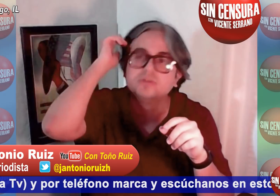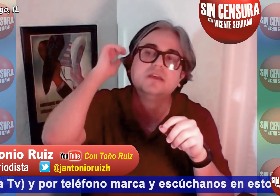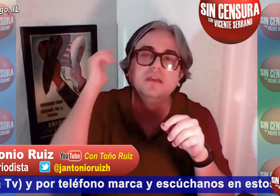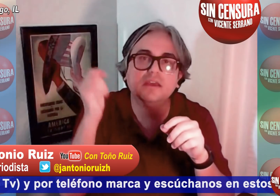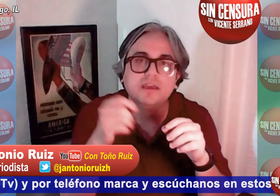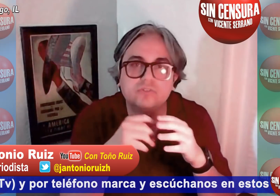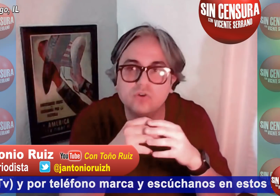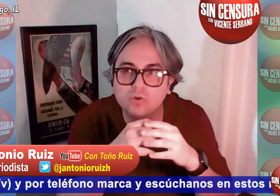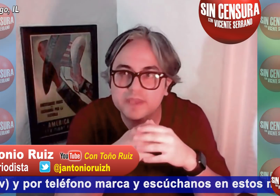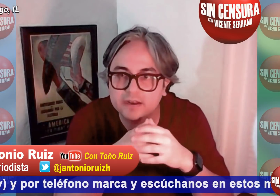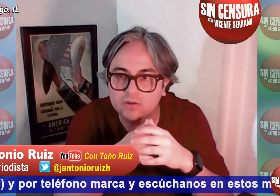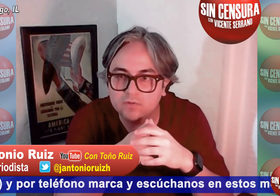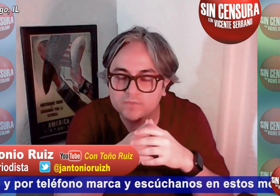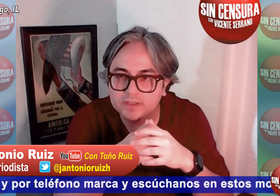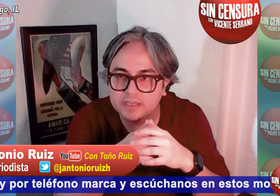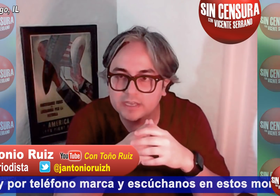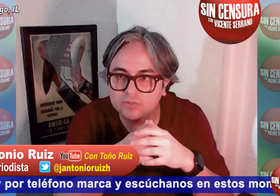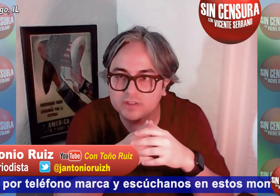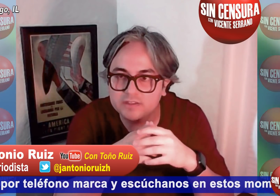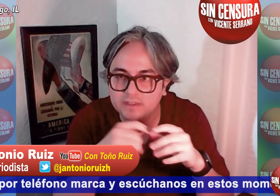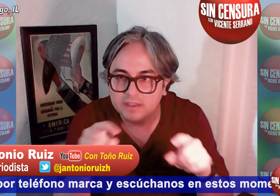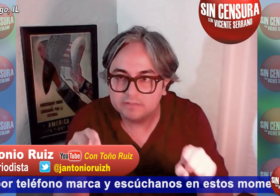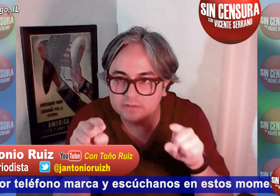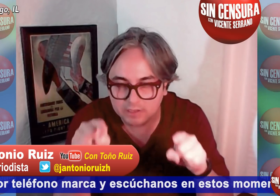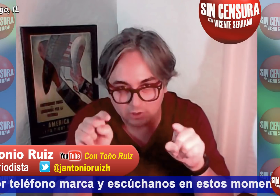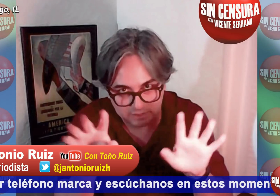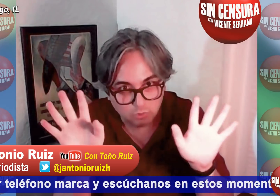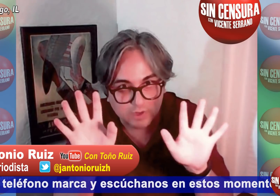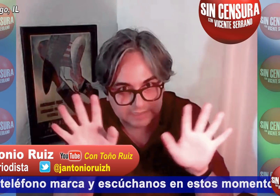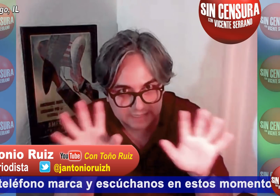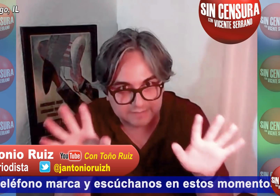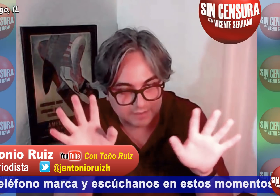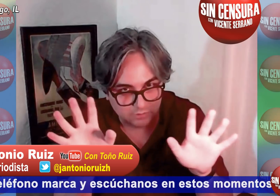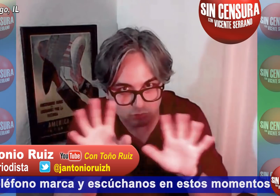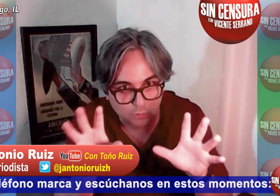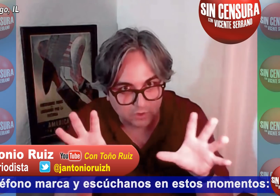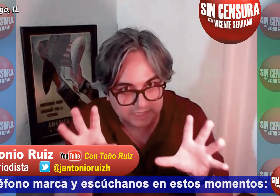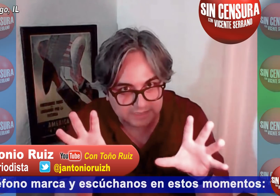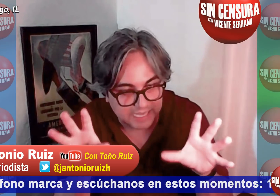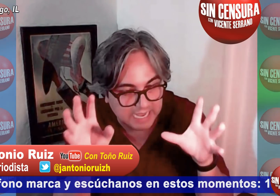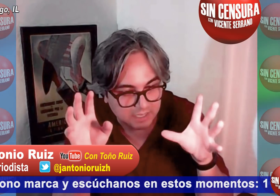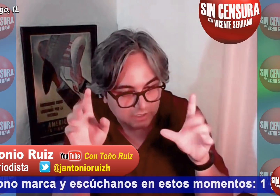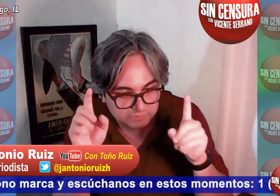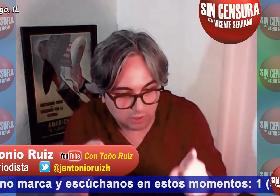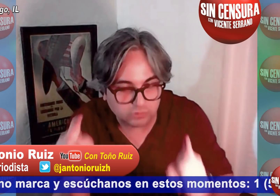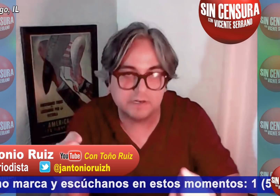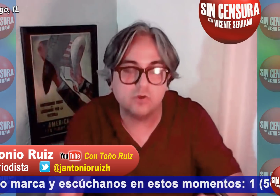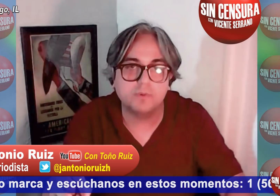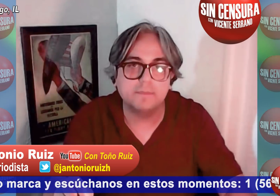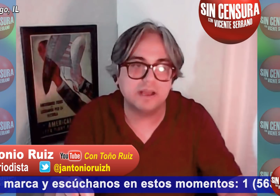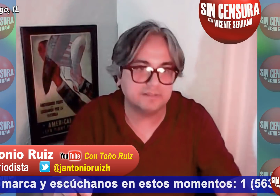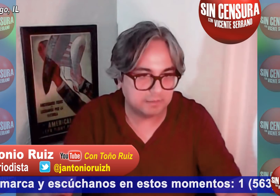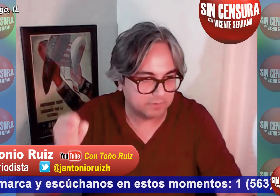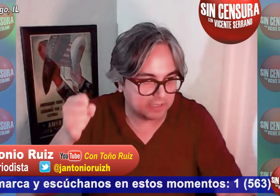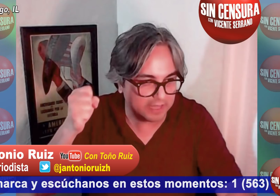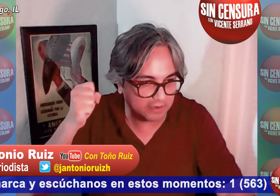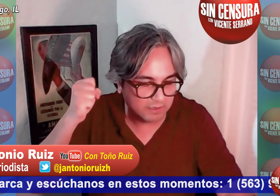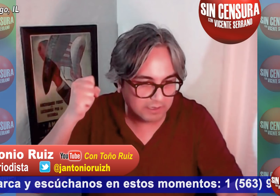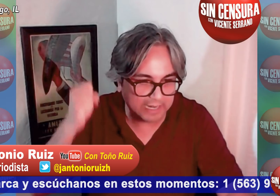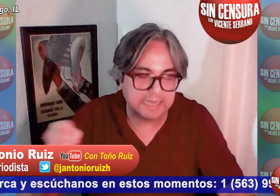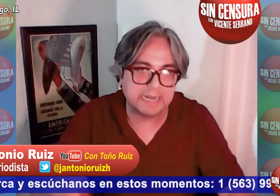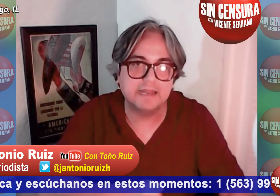gansitos. Es un gobierno que no te dice, sí, o que te dice, no es un gobierno que te diga, si no usas el cubrebocas te vamos